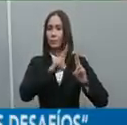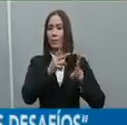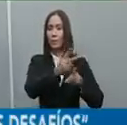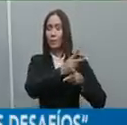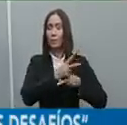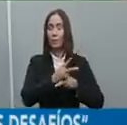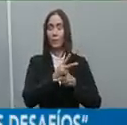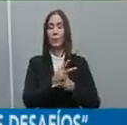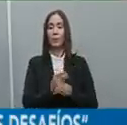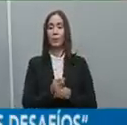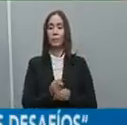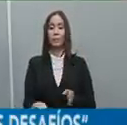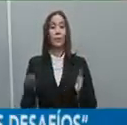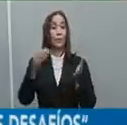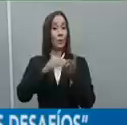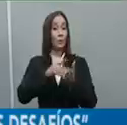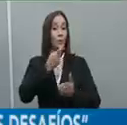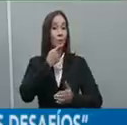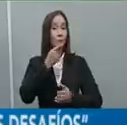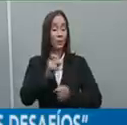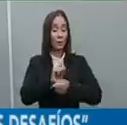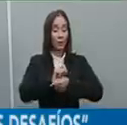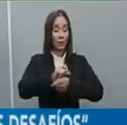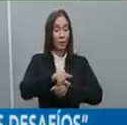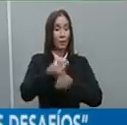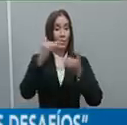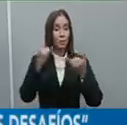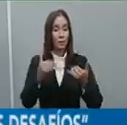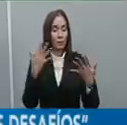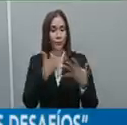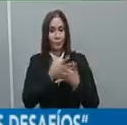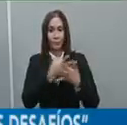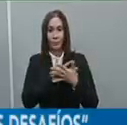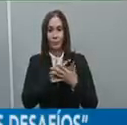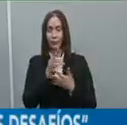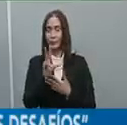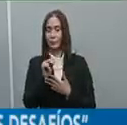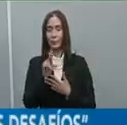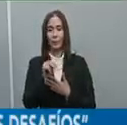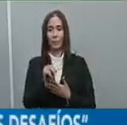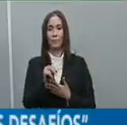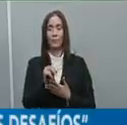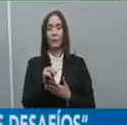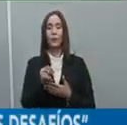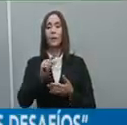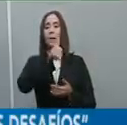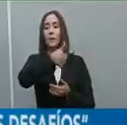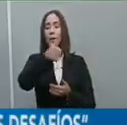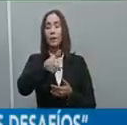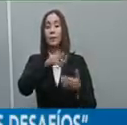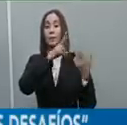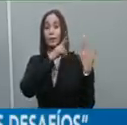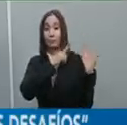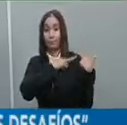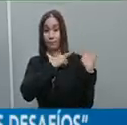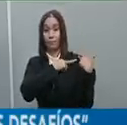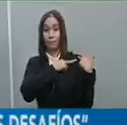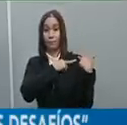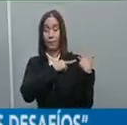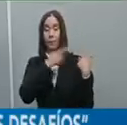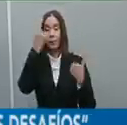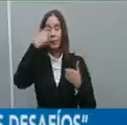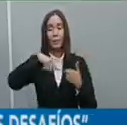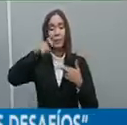es de alarmismo ni de miedo, sino de responsabilidad colectiva. Ante esta situación debemos trabajar más unidos que